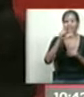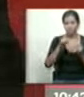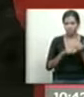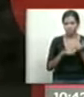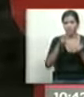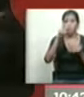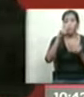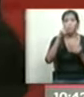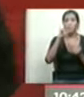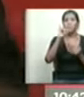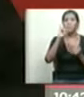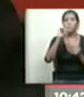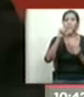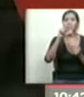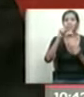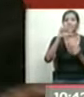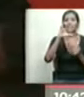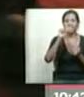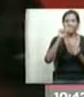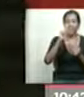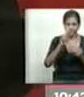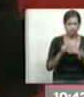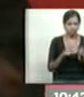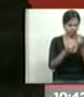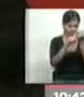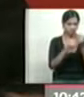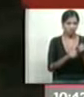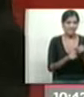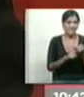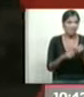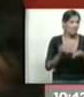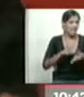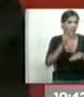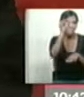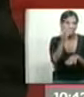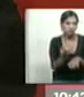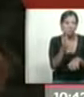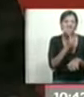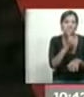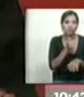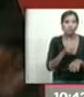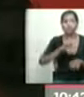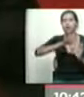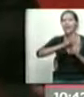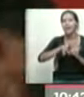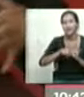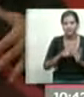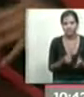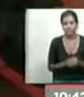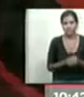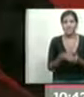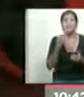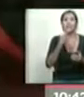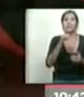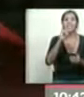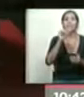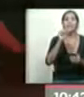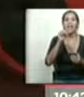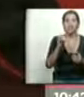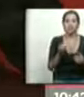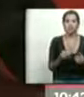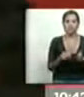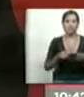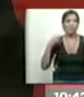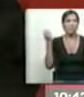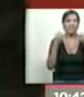todo lo que había arriba de la mesa se lo van a robar. Ya tú sabes que los tipos son choros, son malamañosos. Dígame Ismael, un tipo que haciendo campaña se fue al